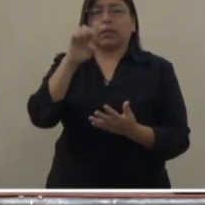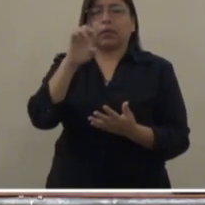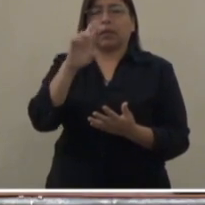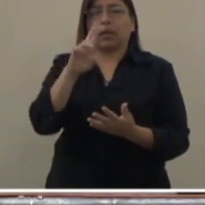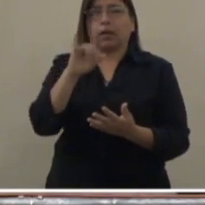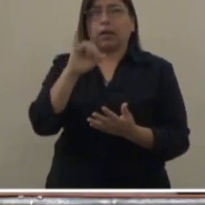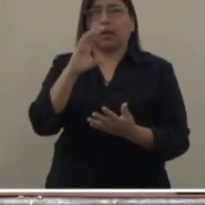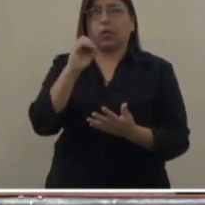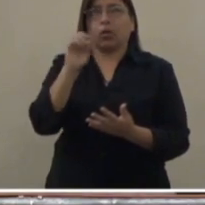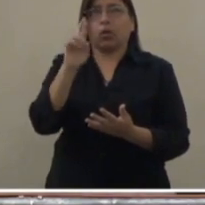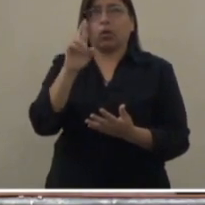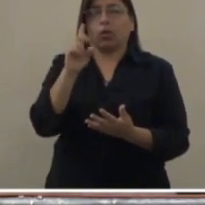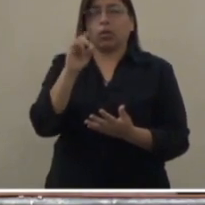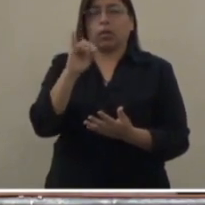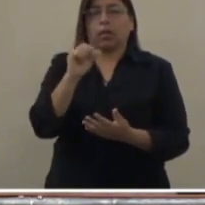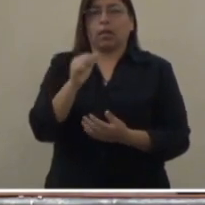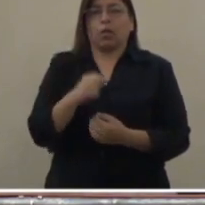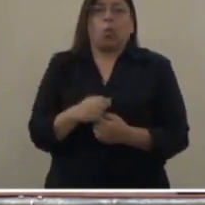muy profundas.